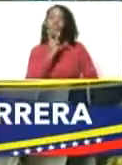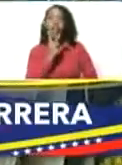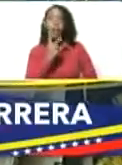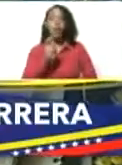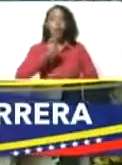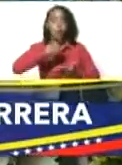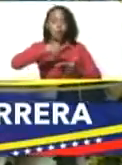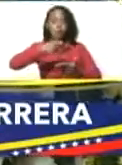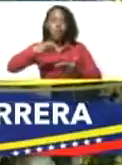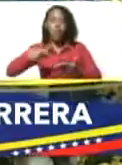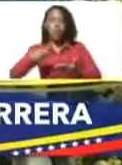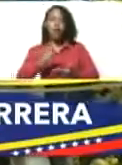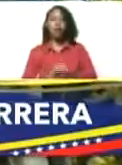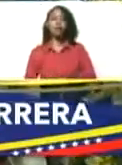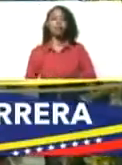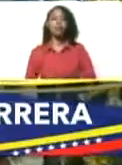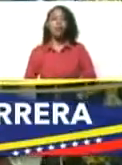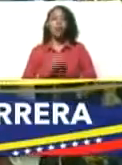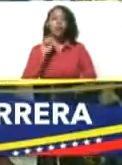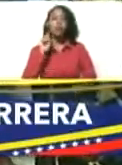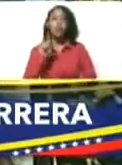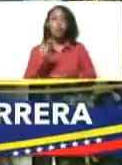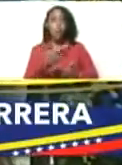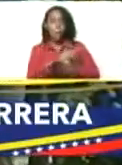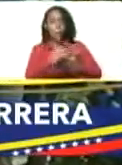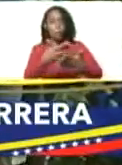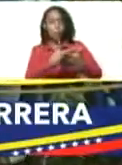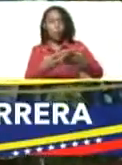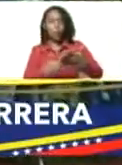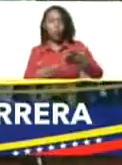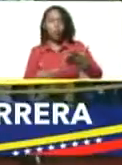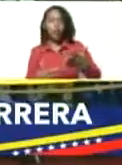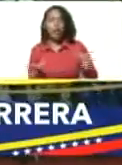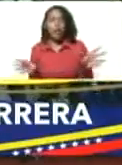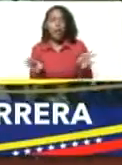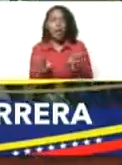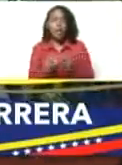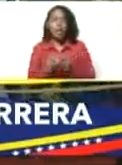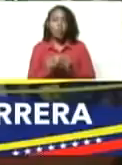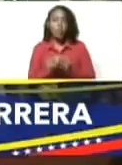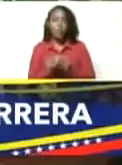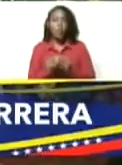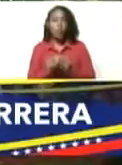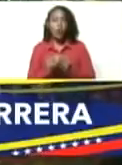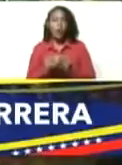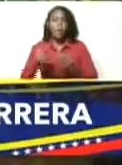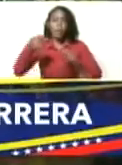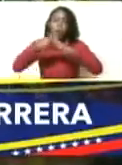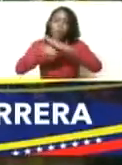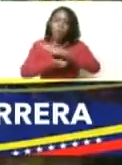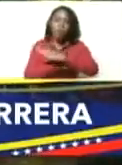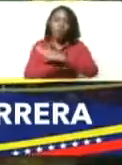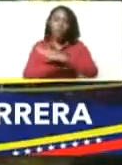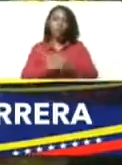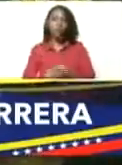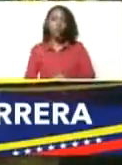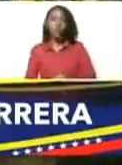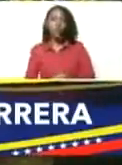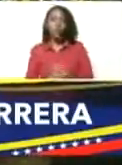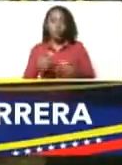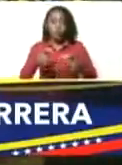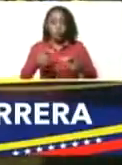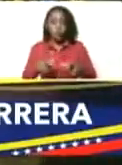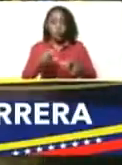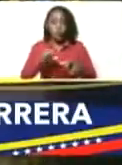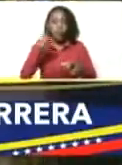pluma, con tus párrafos reducidos, pequeños y profundos, con los taquitos de Earle,